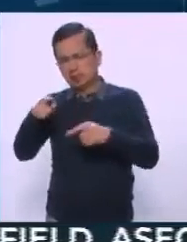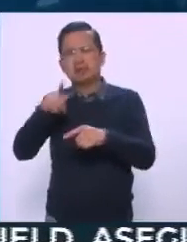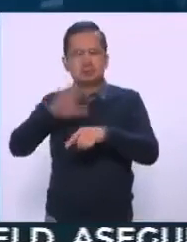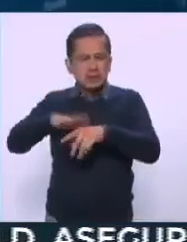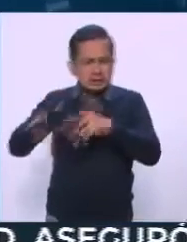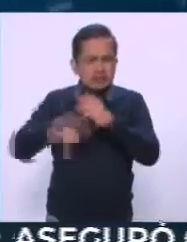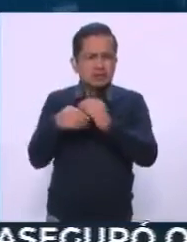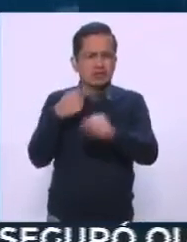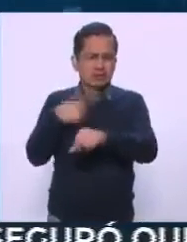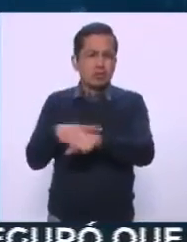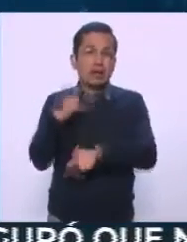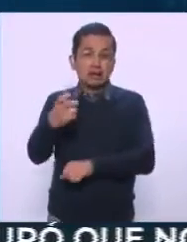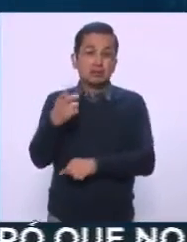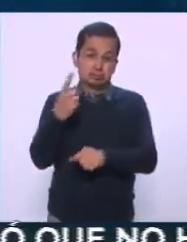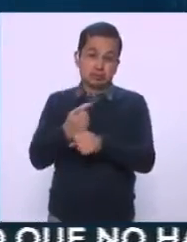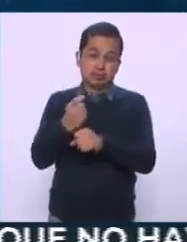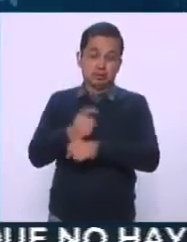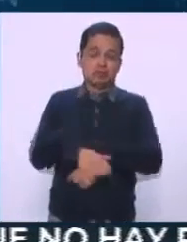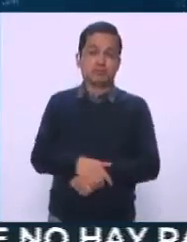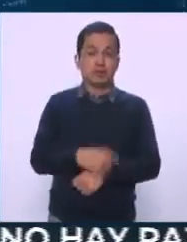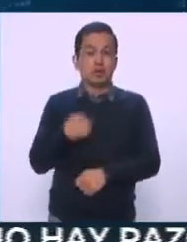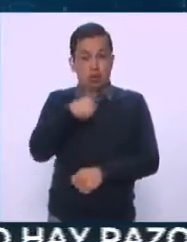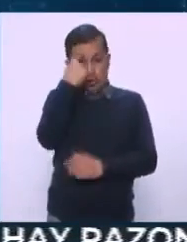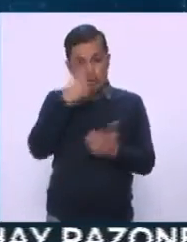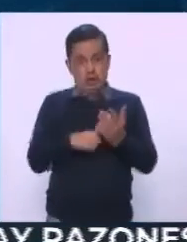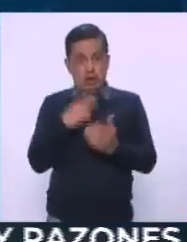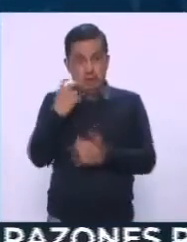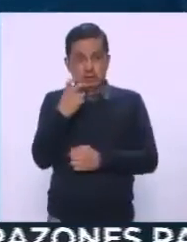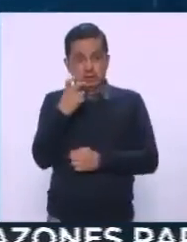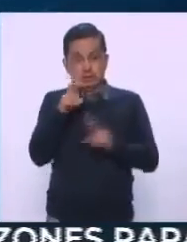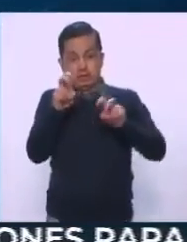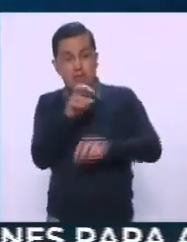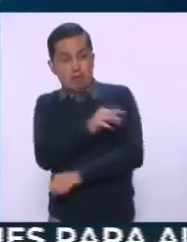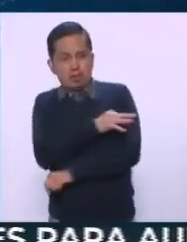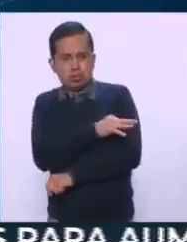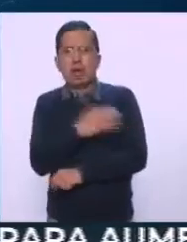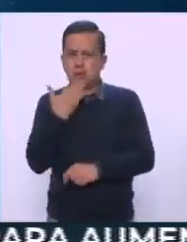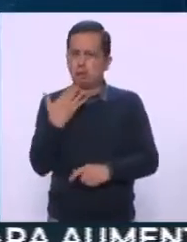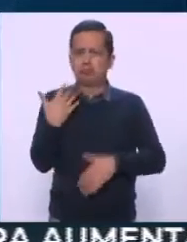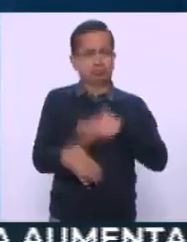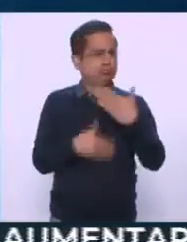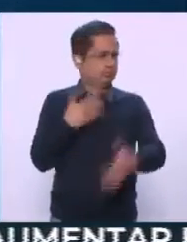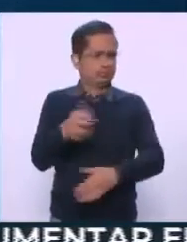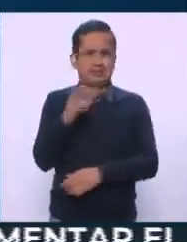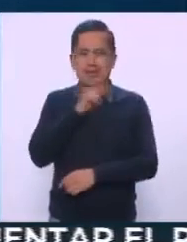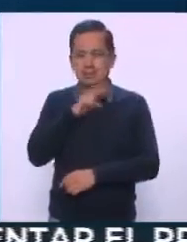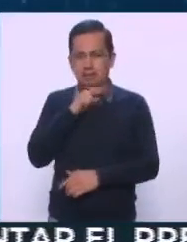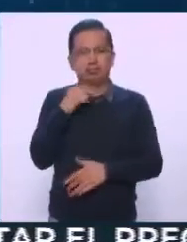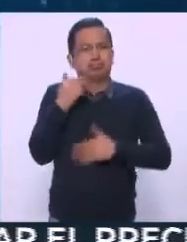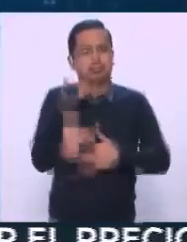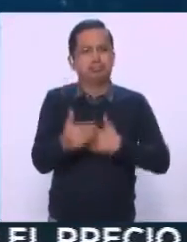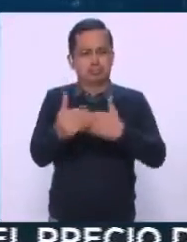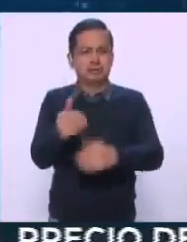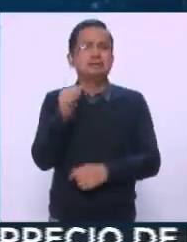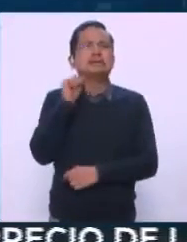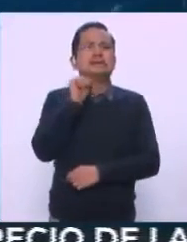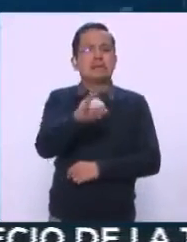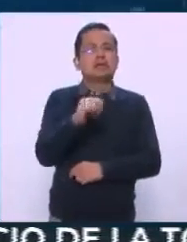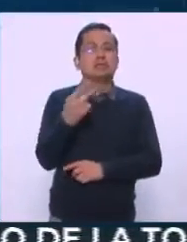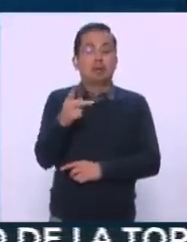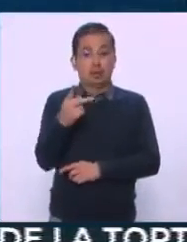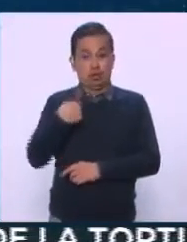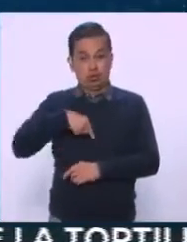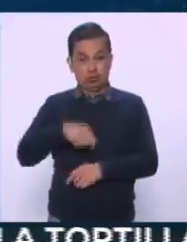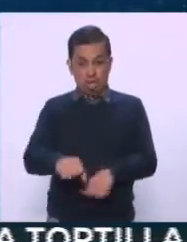vamos avanzando a pasos agigantados en el aspecto de la vacuna, pero esto por supuesto no debería llevarnos a que nos relajemos